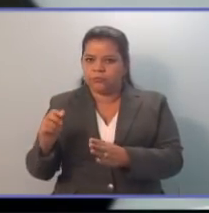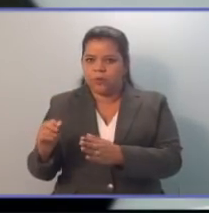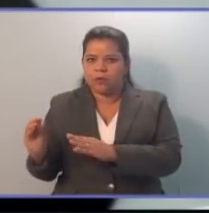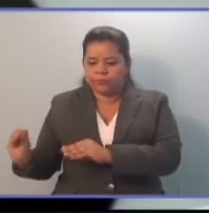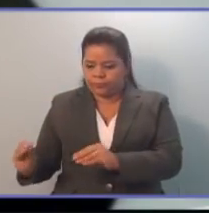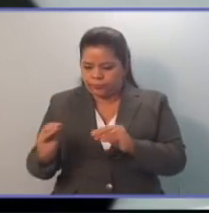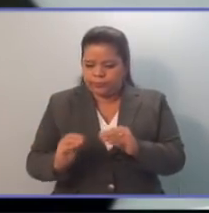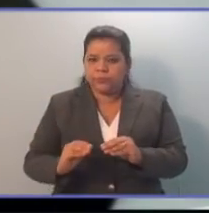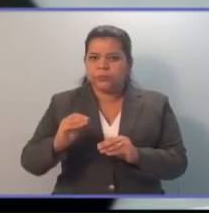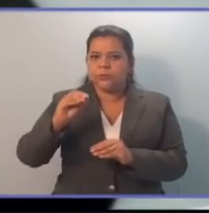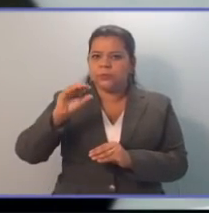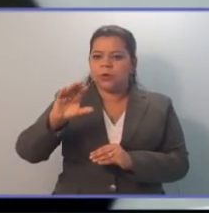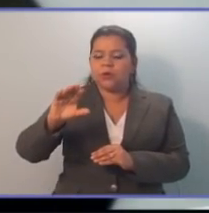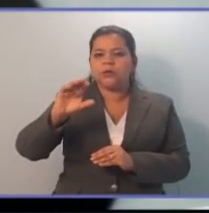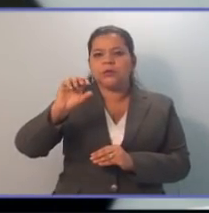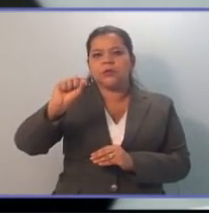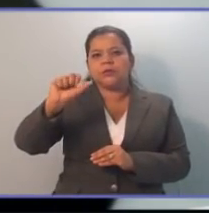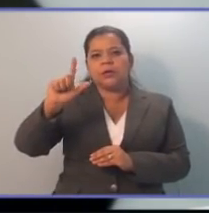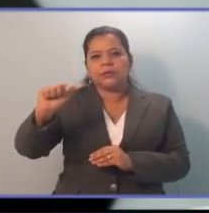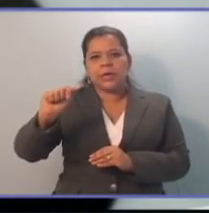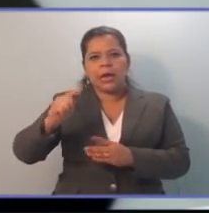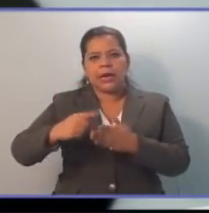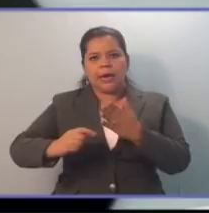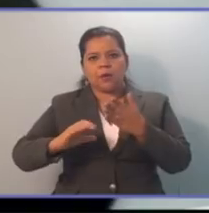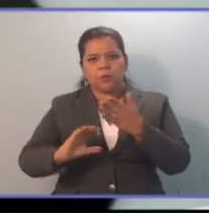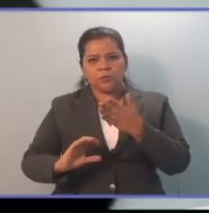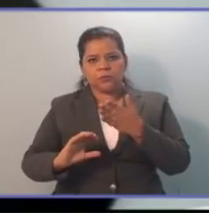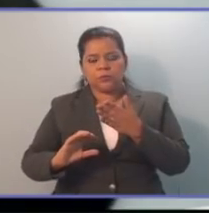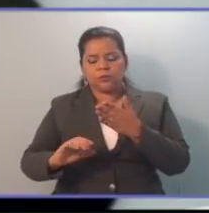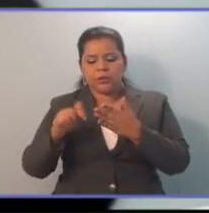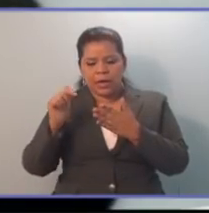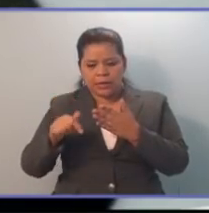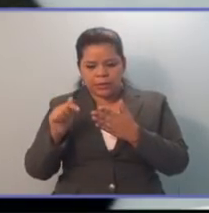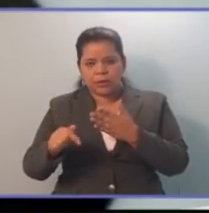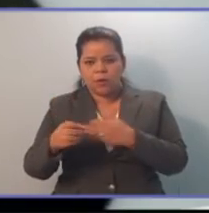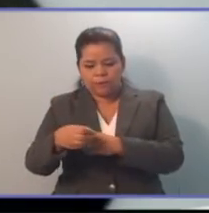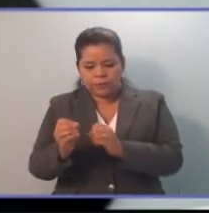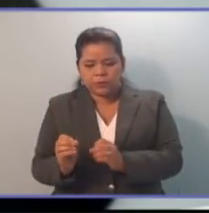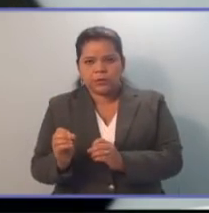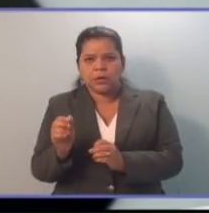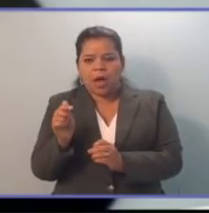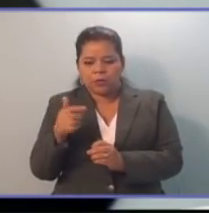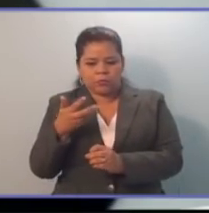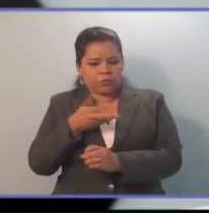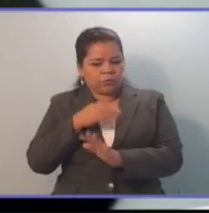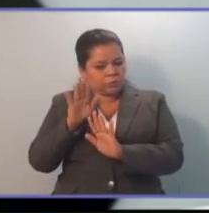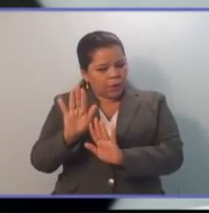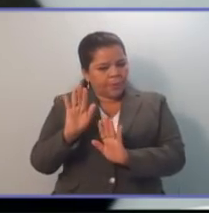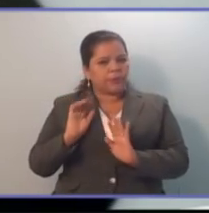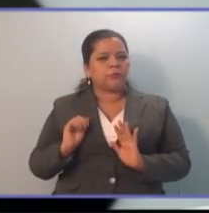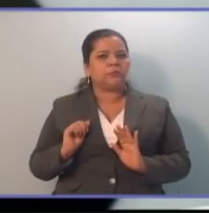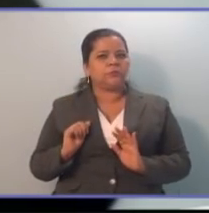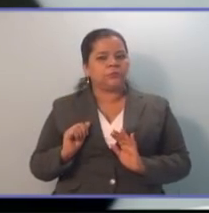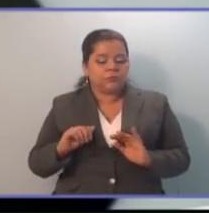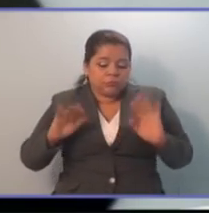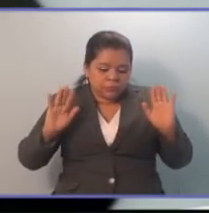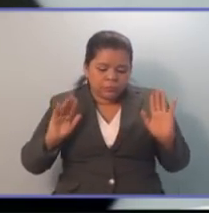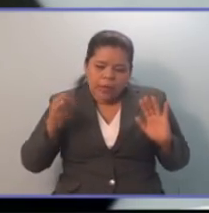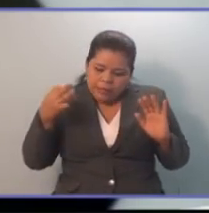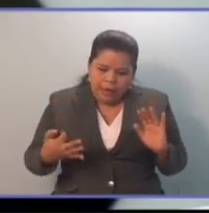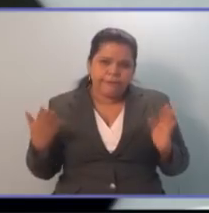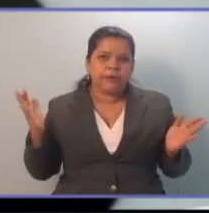Sala de lo Constitucional, pues hay que respetarlas, porque eso es así.